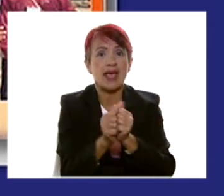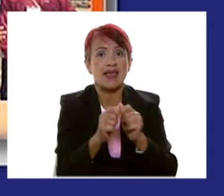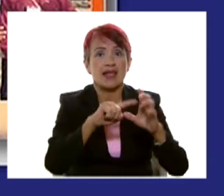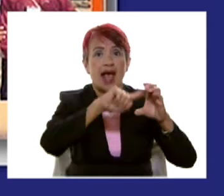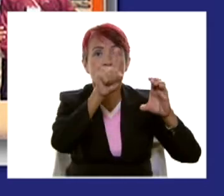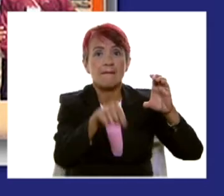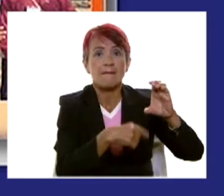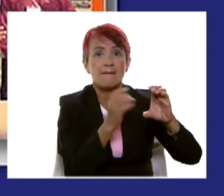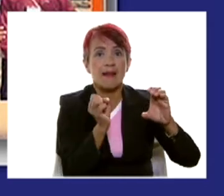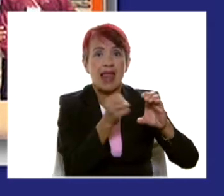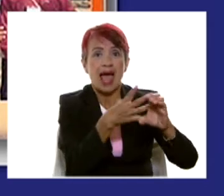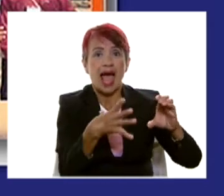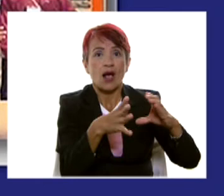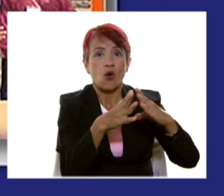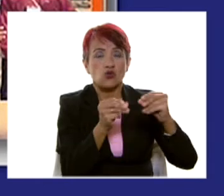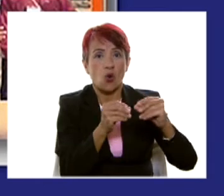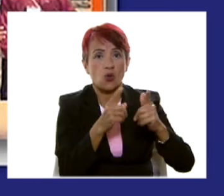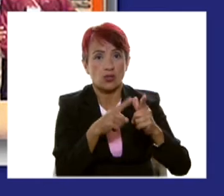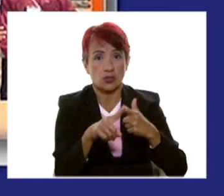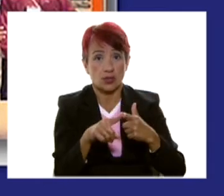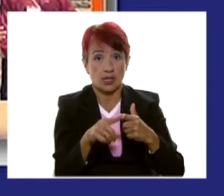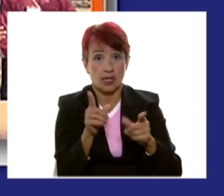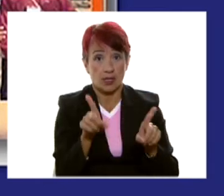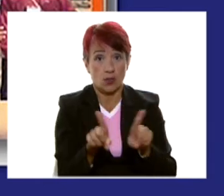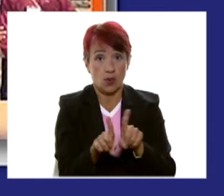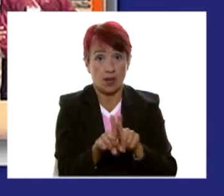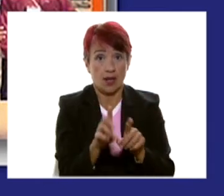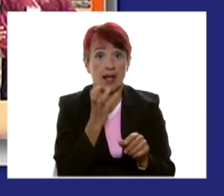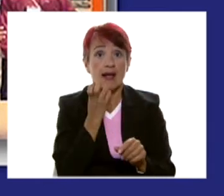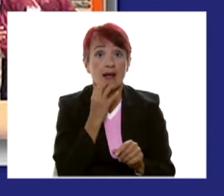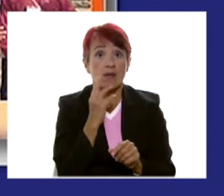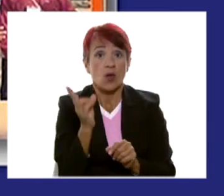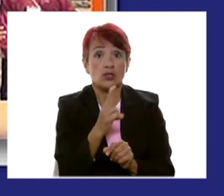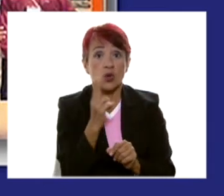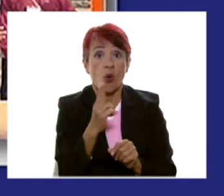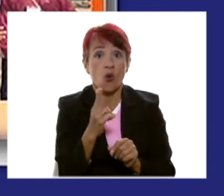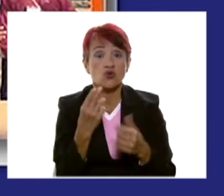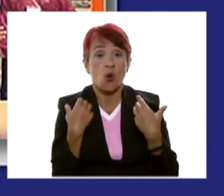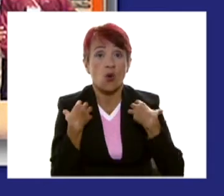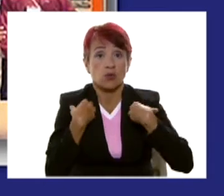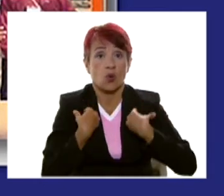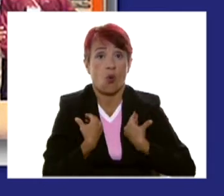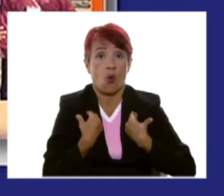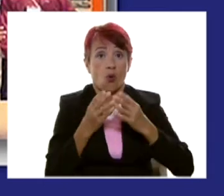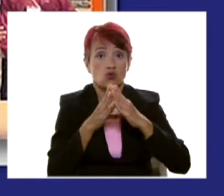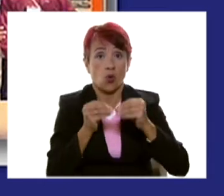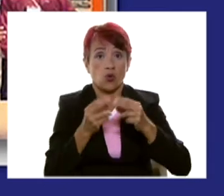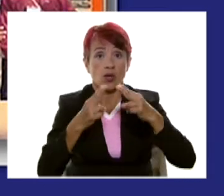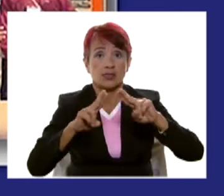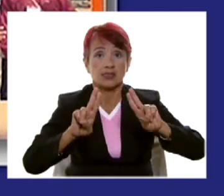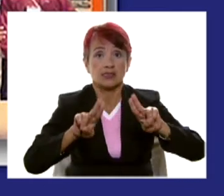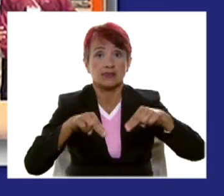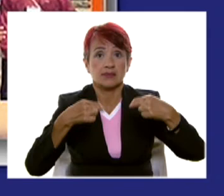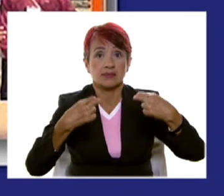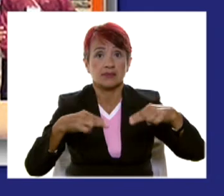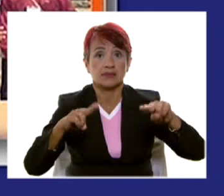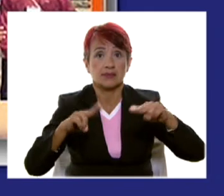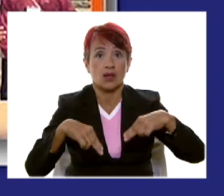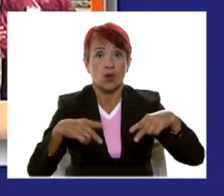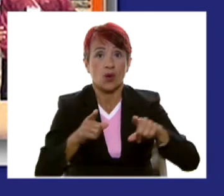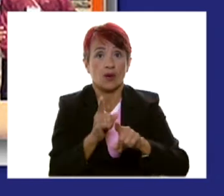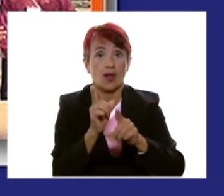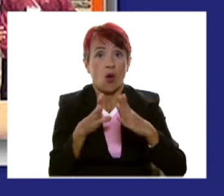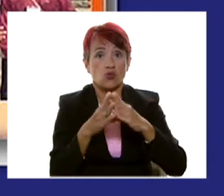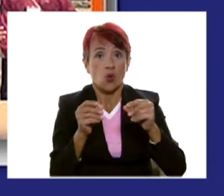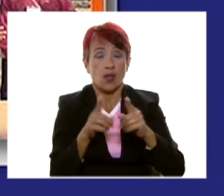arena. El tiro con onda. Se utiliza una especie de mochila pequeña semejante a un chinchorro con 2 largas puntas. En